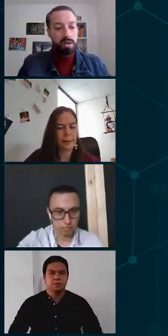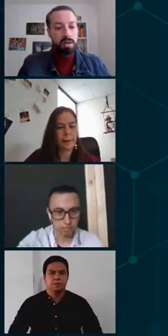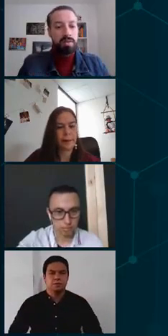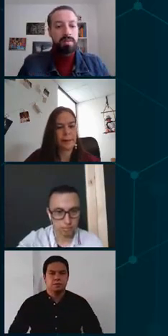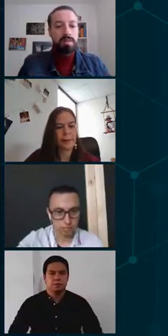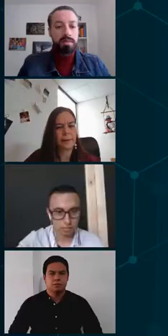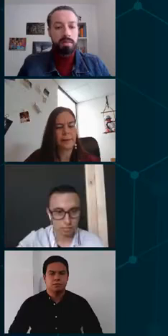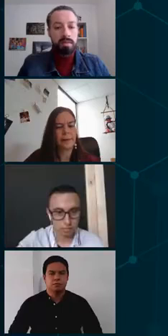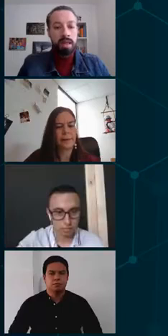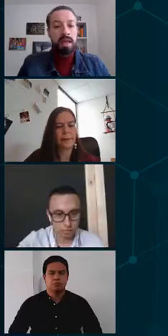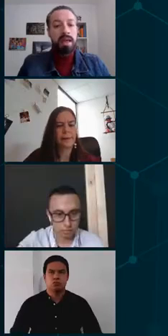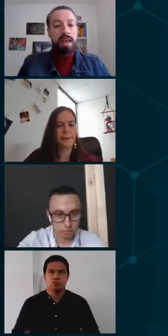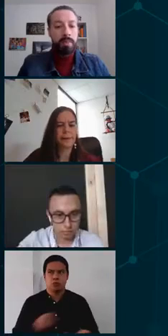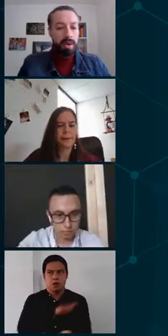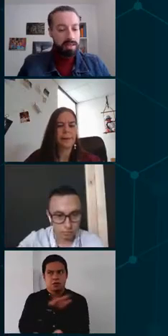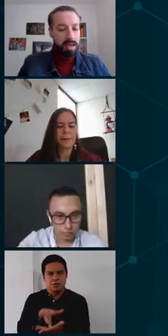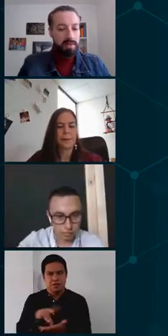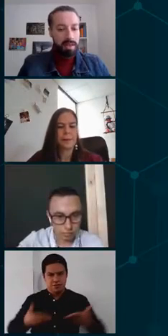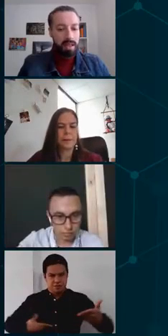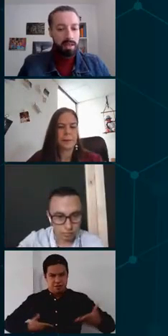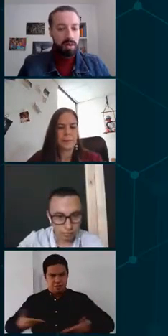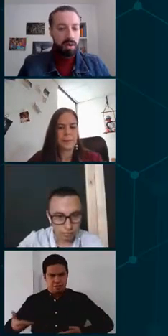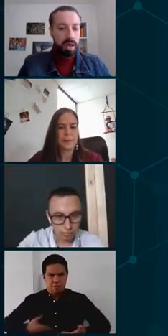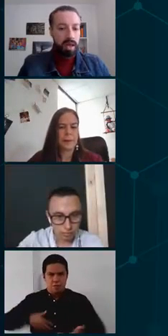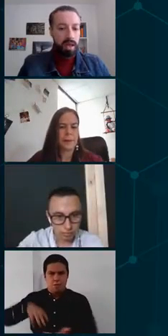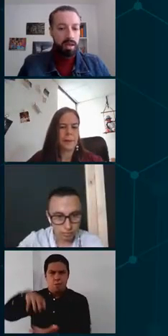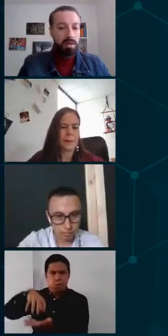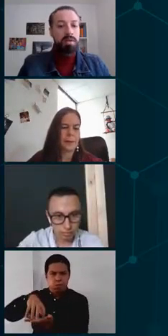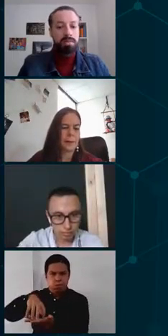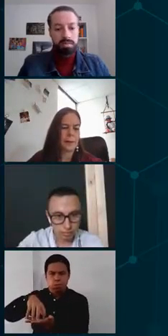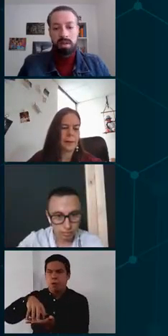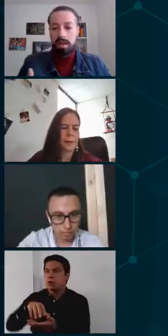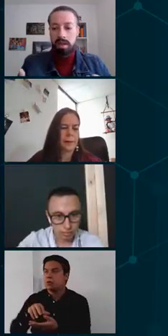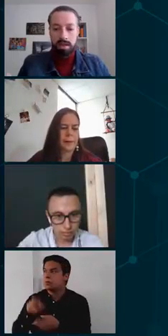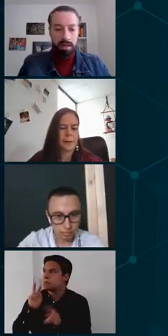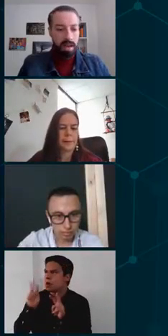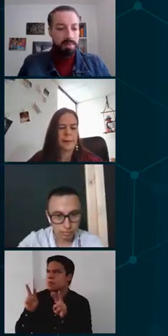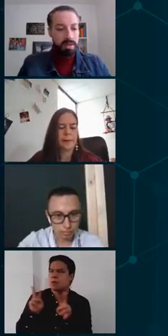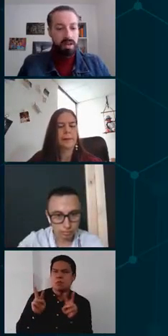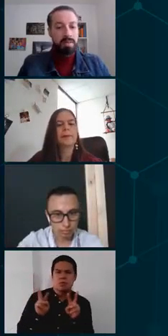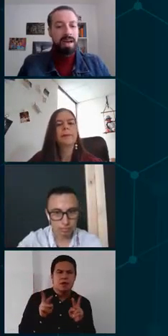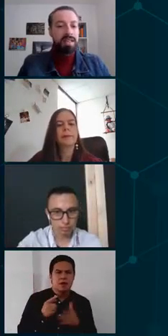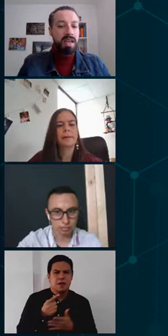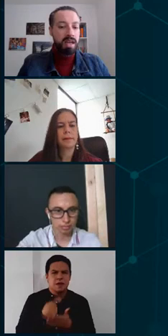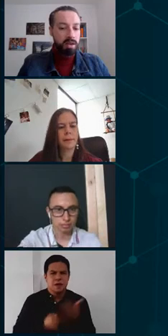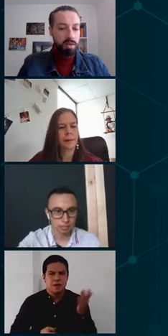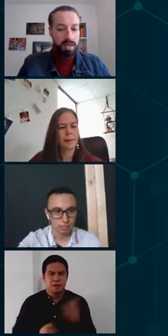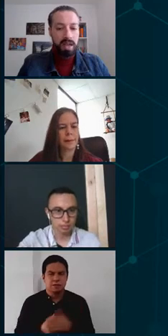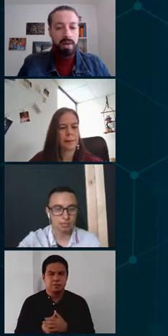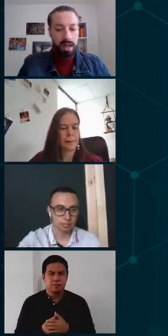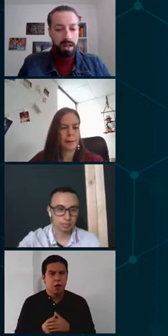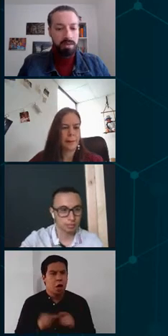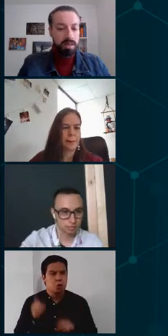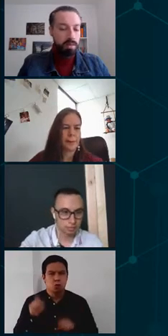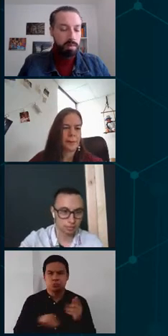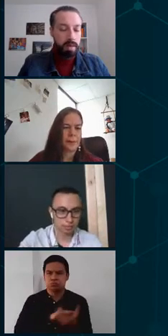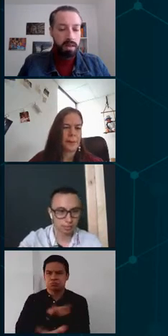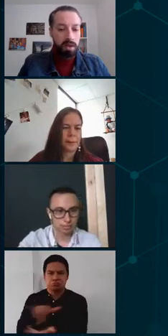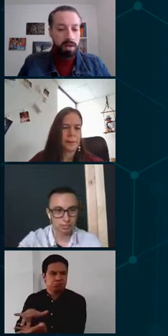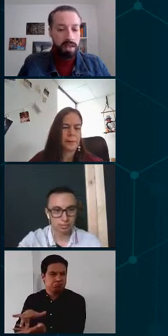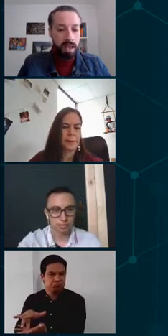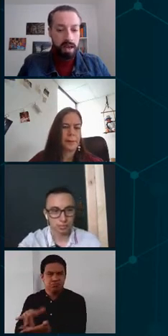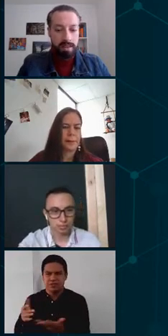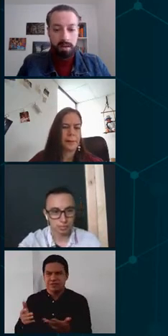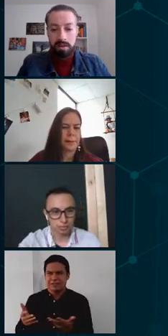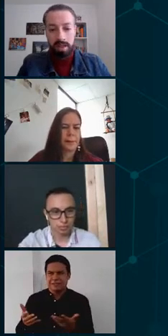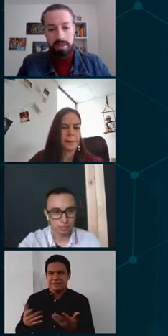ese entorno, que puede estar afectando, como que las personas vayan o ese libre, digamos, que es un